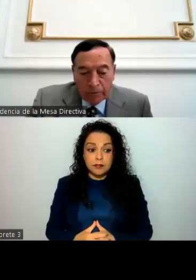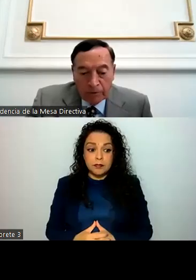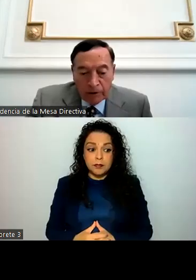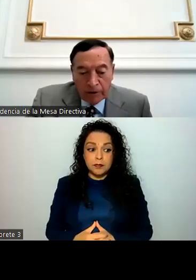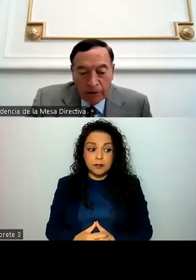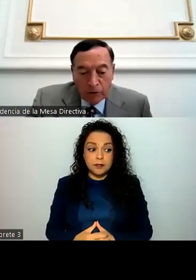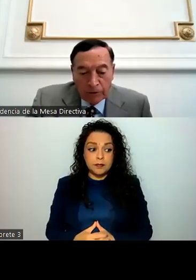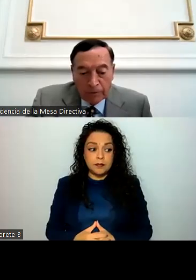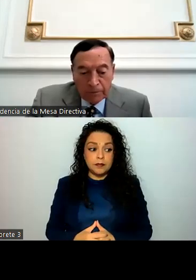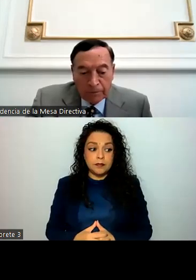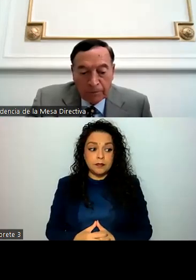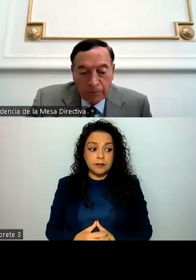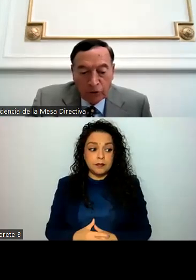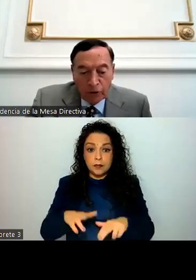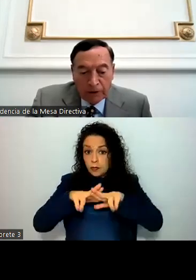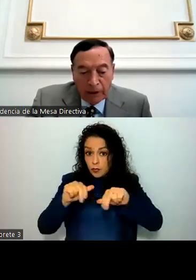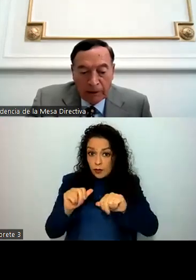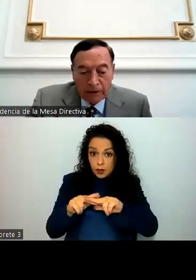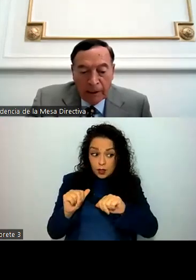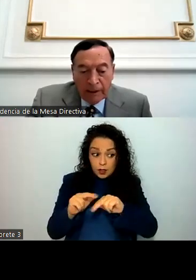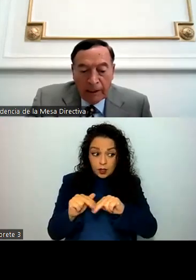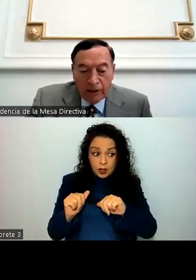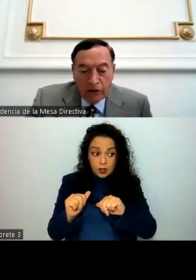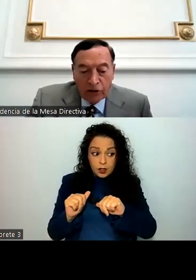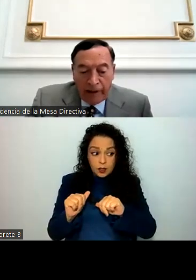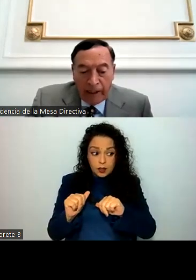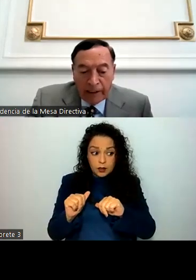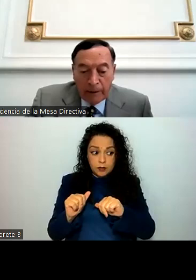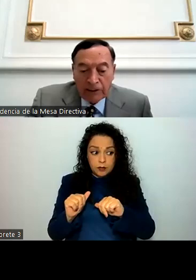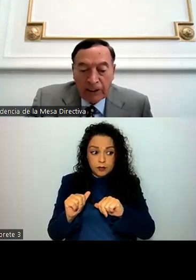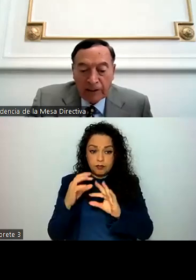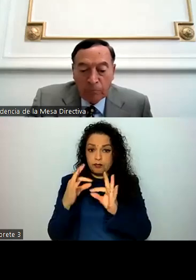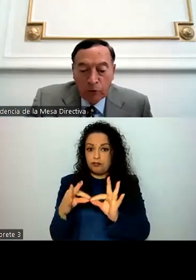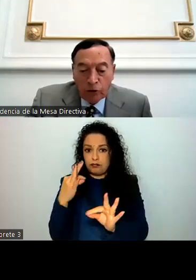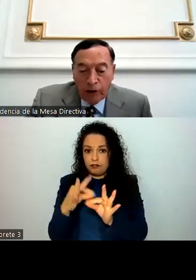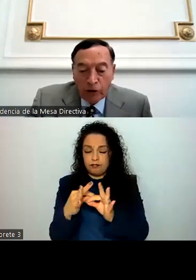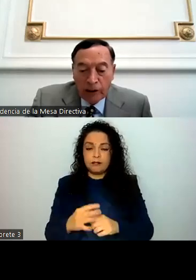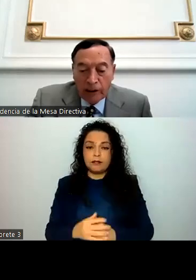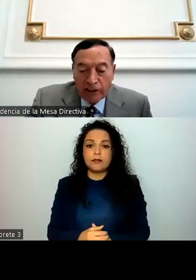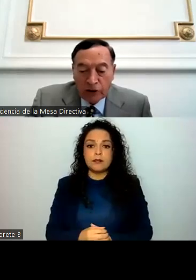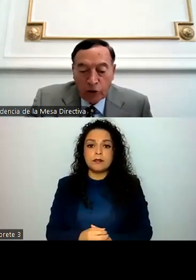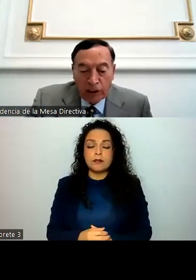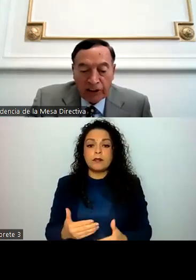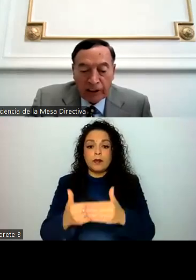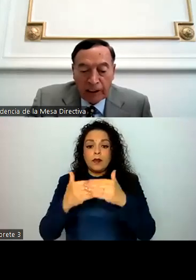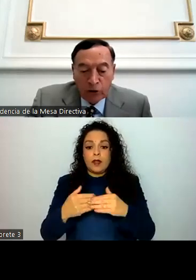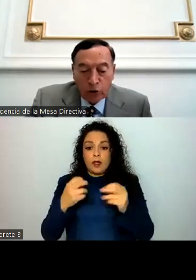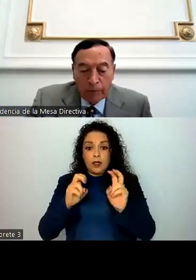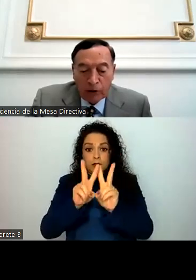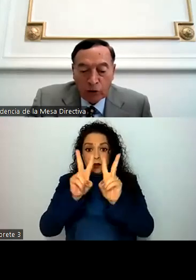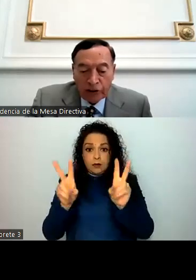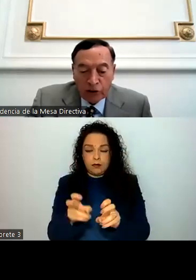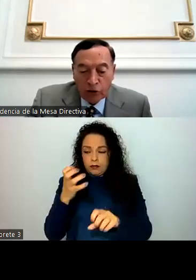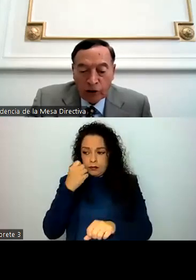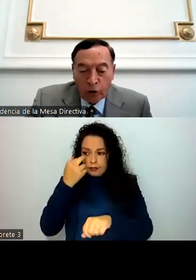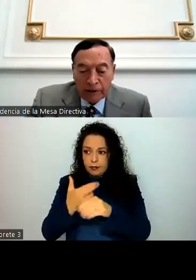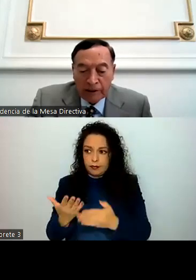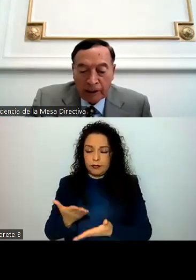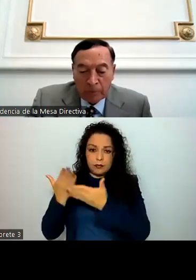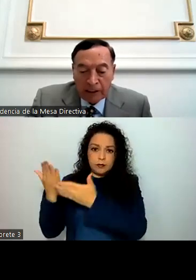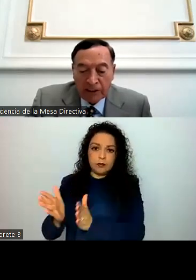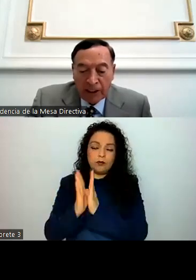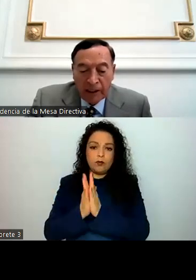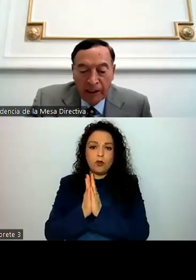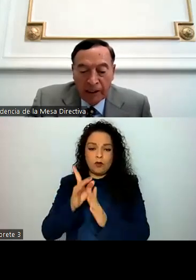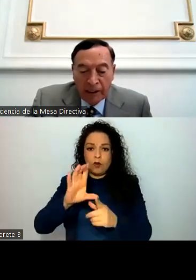No hay ningún punto de vista más. Entonces, de la relevancia de este punto del orden del día, se instruye al secretario somete a consideración del Comité